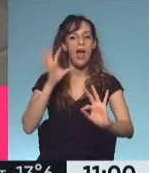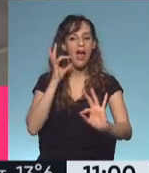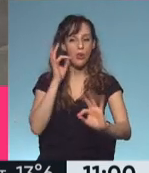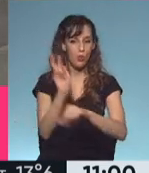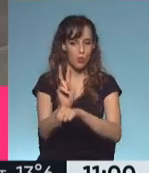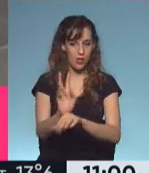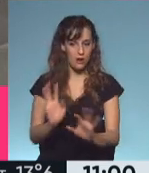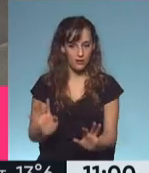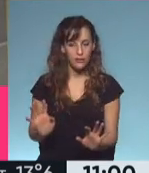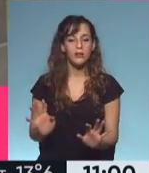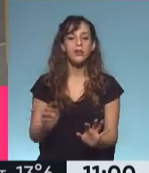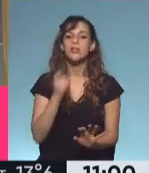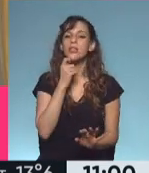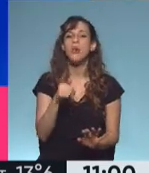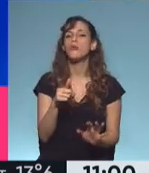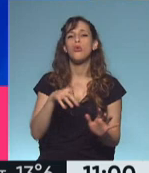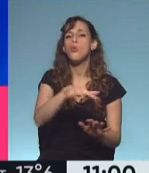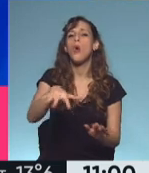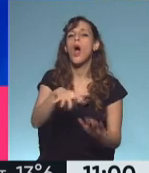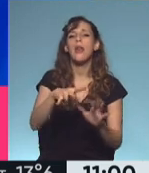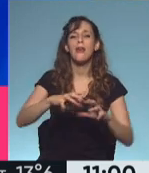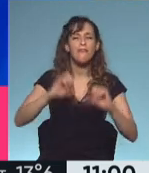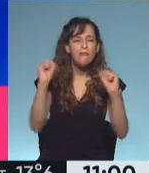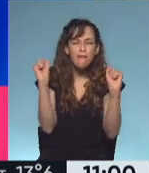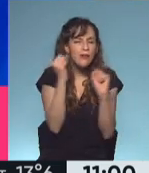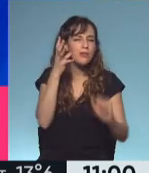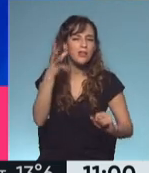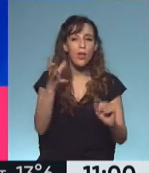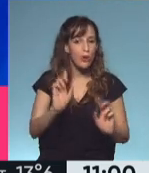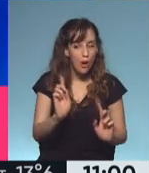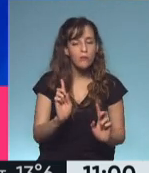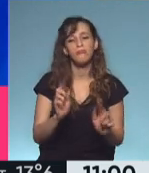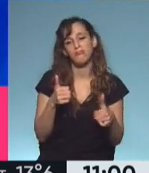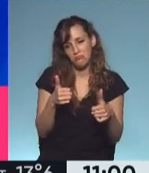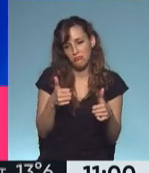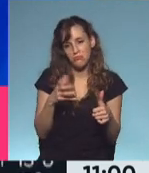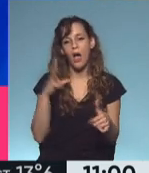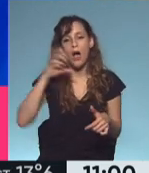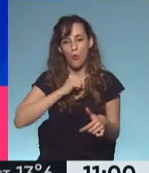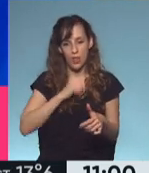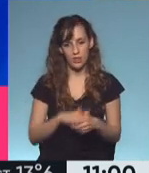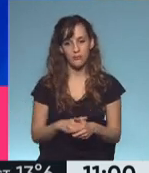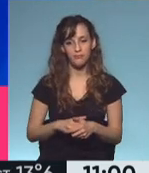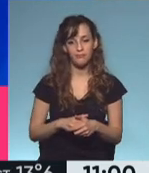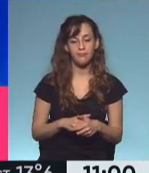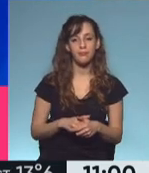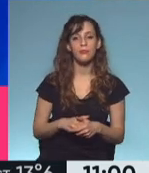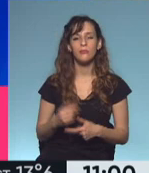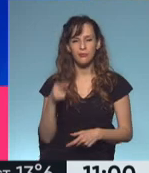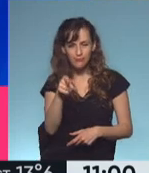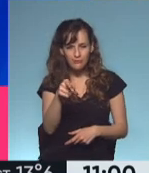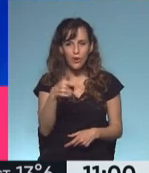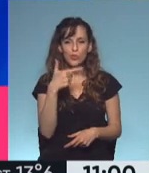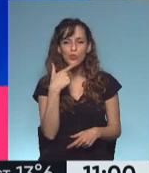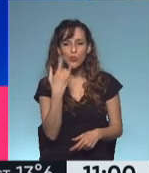hay problema. Si estás en una zona donde no hay helada, no hay problema. No hay ningún inconveniente. Pero sí sufren la helada, eso sí, hay que tenerlo en cuenta. ¿Esta entonces, qué hay es? Que ¿esta es suculenta?